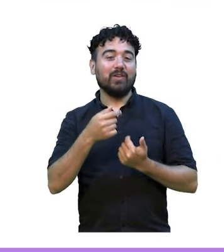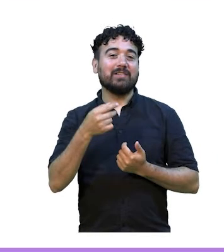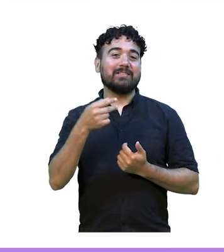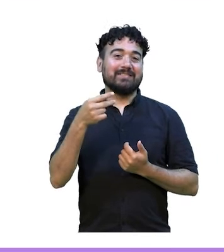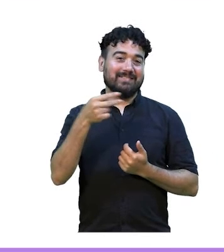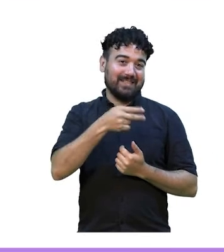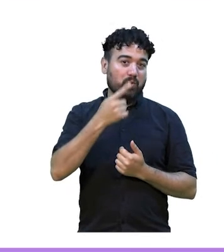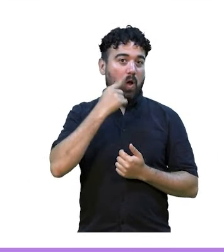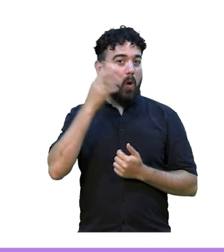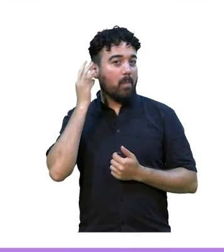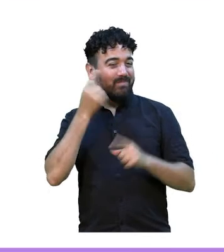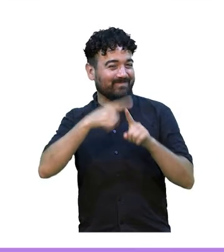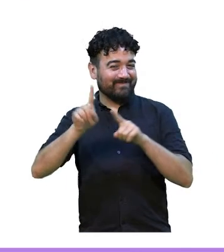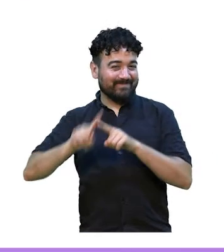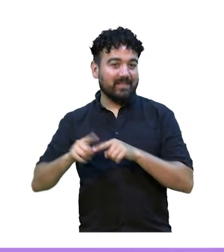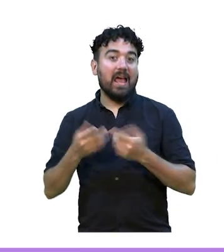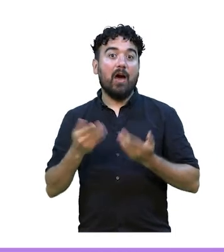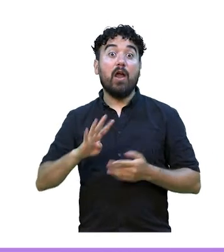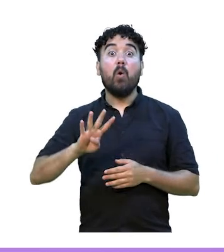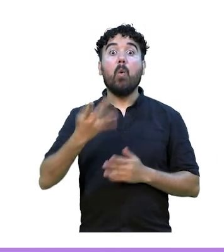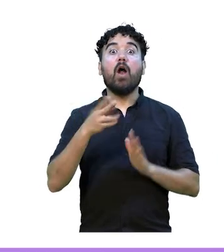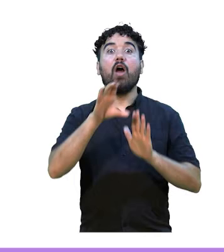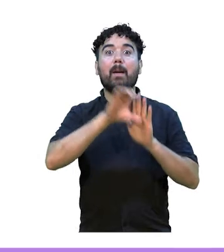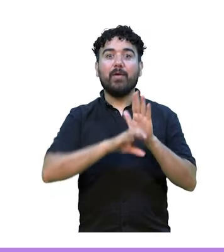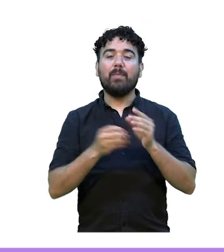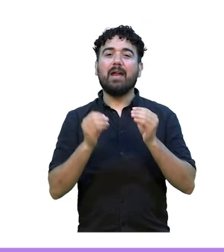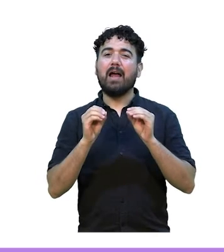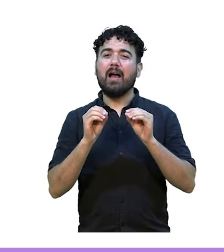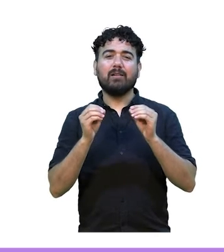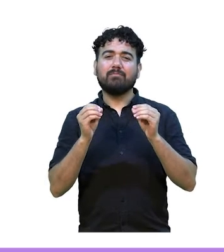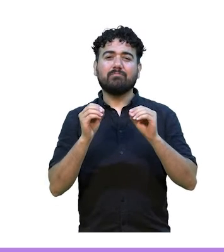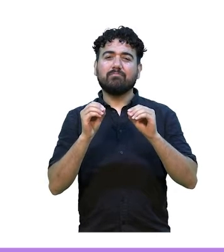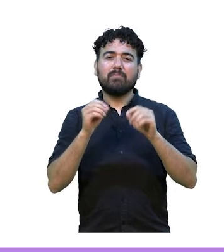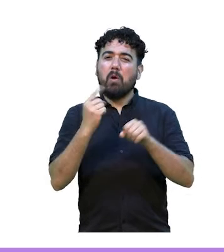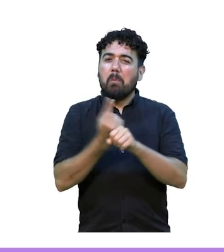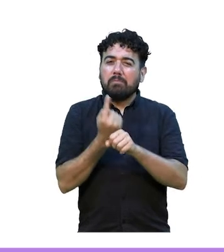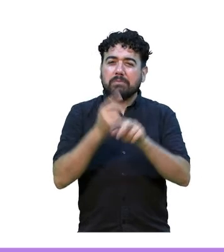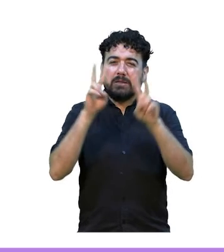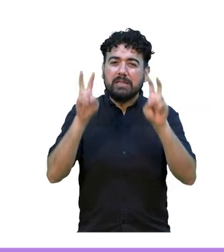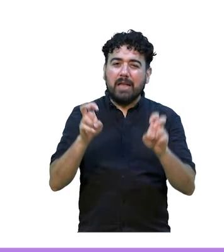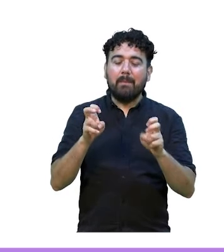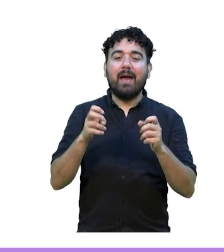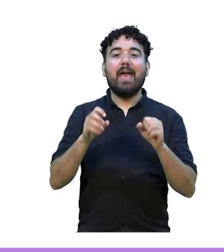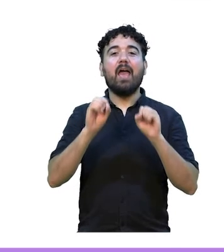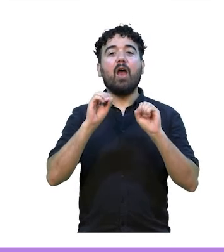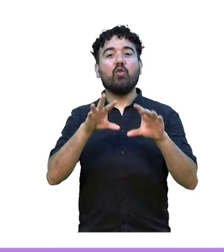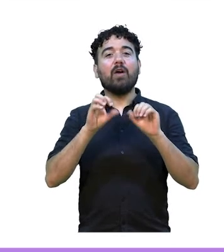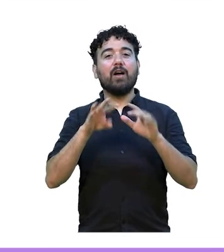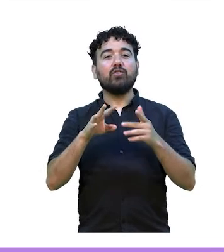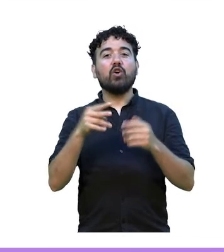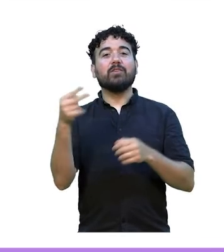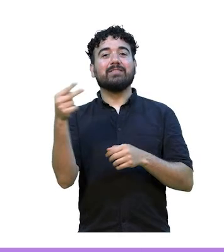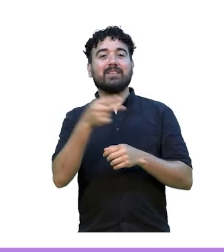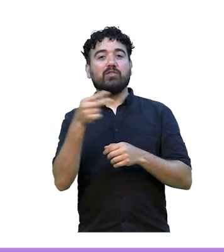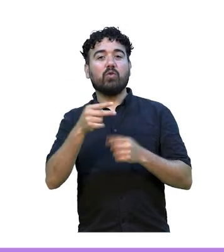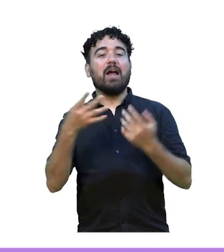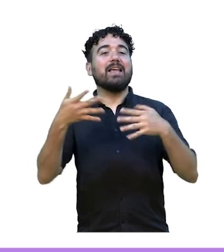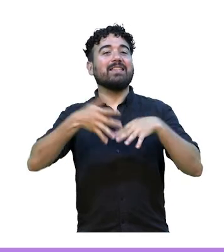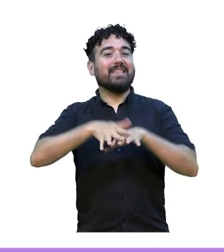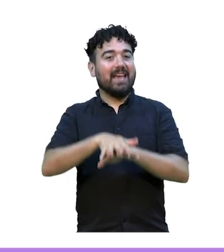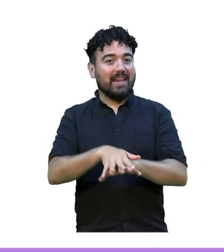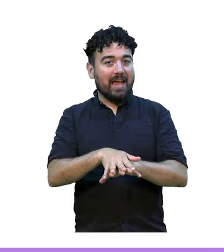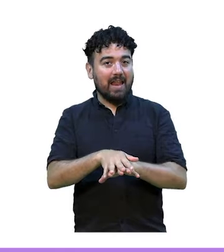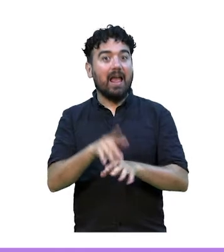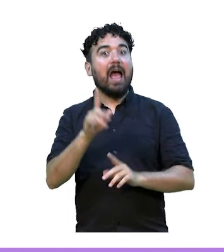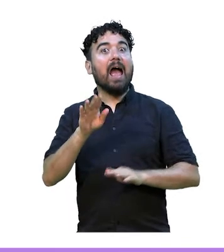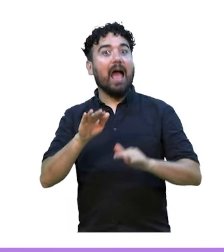este cuarto capítulo vamos a conversar sobre la educación sexual integral. Es un tema que cada cierto tiempo se toma